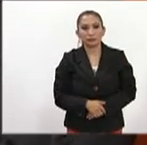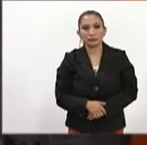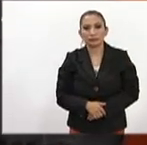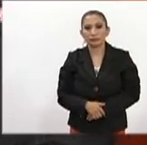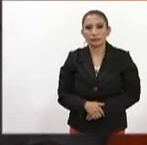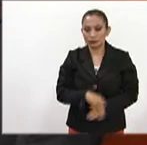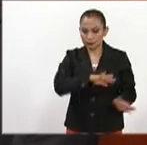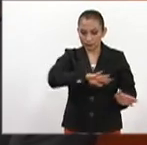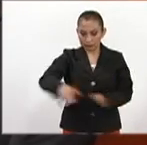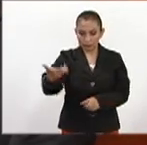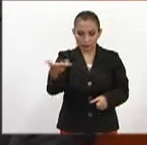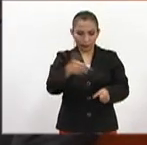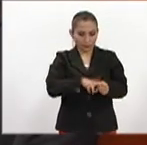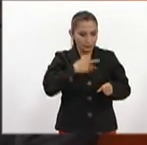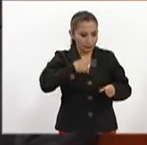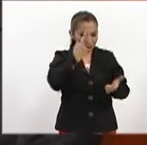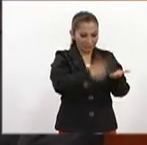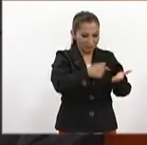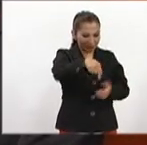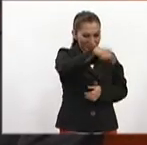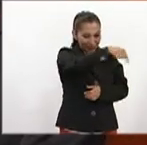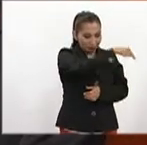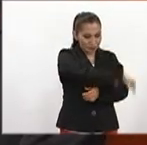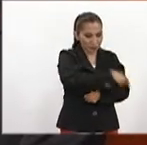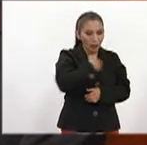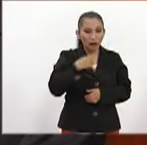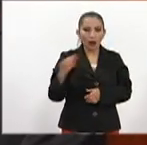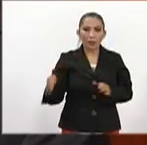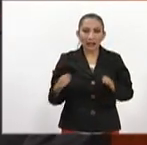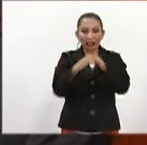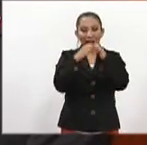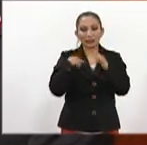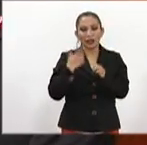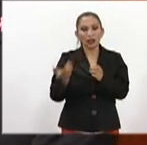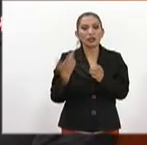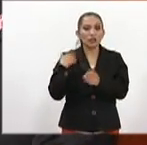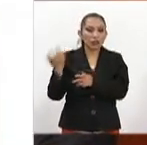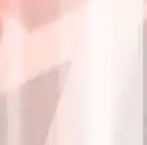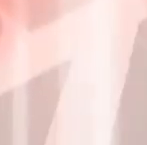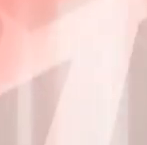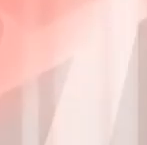En hospitalización, asumiendo que consulta y urgencias están operando.